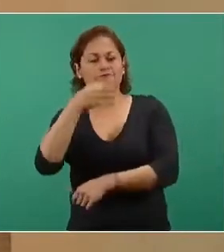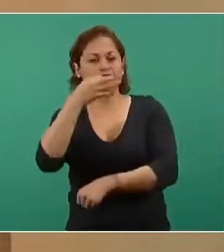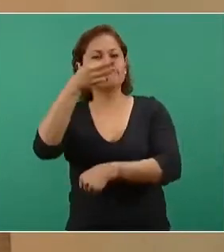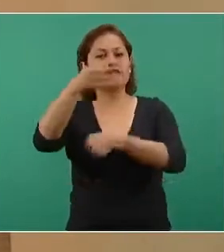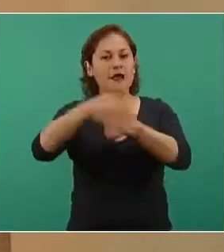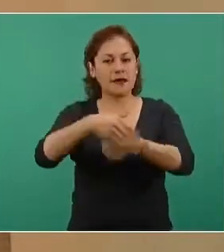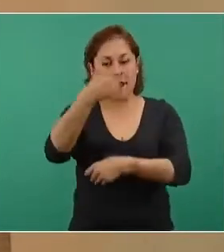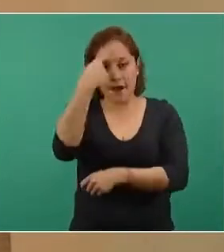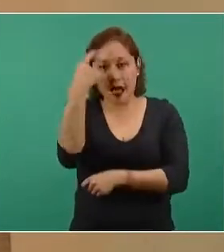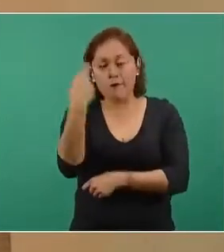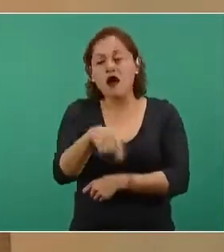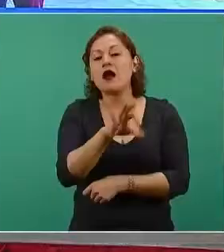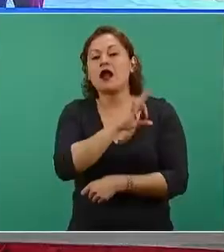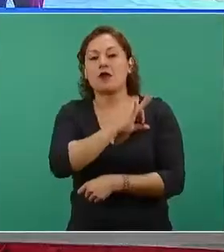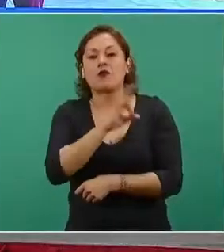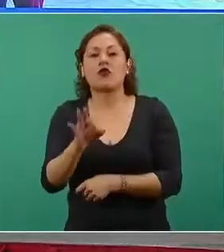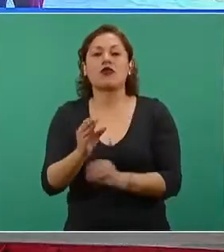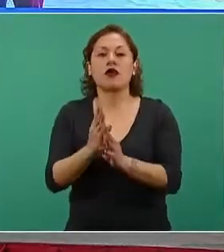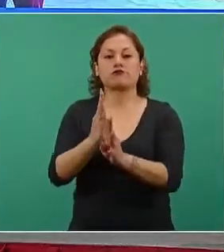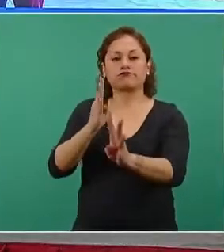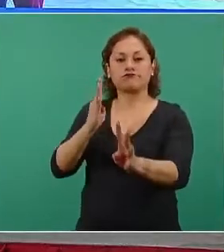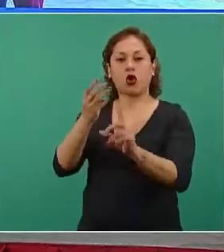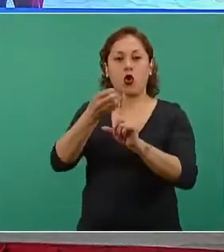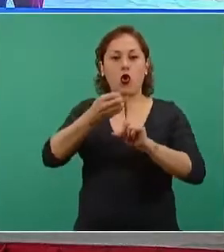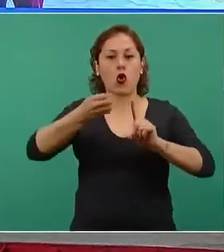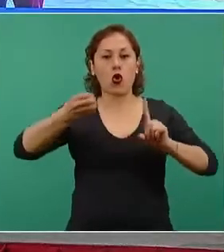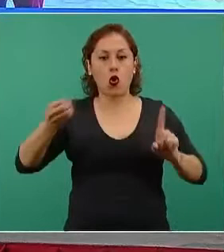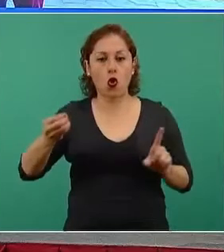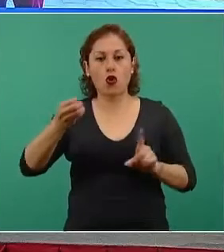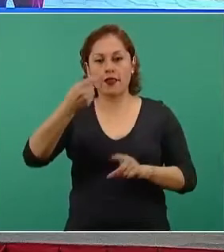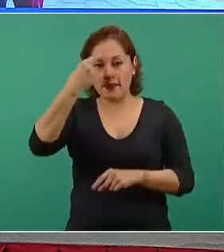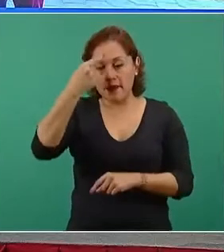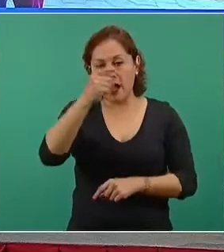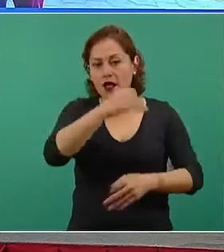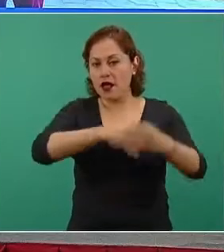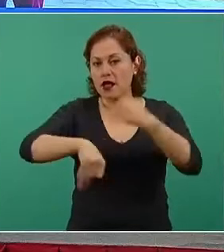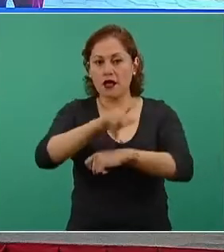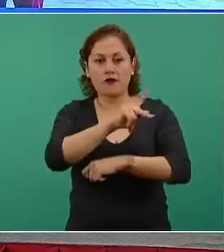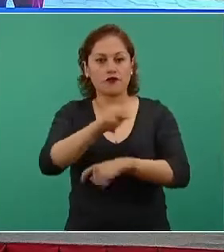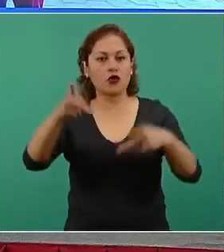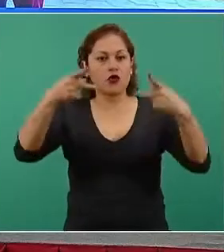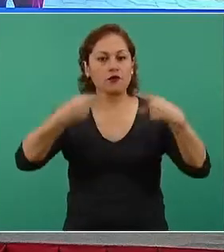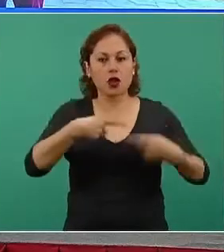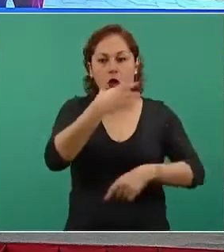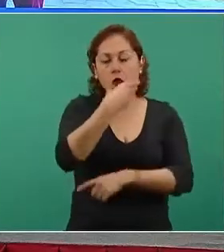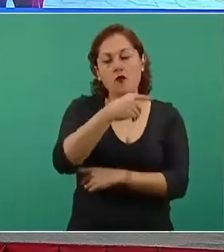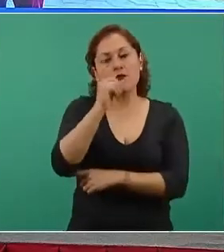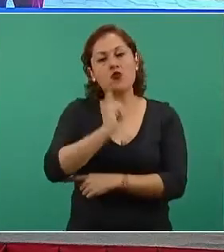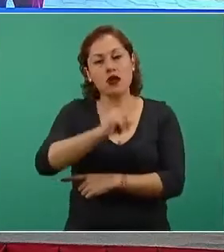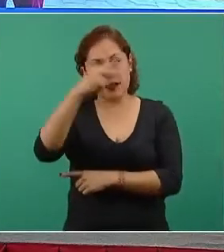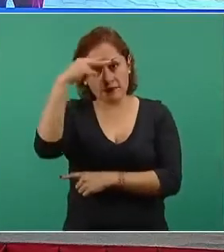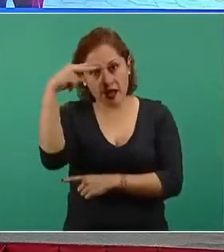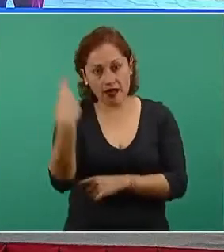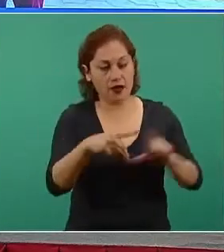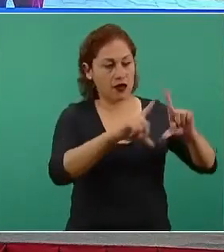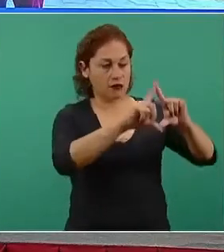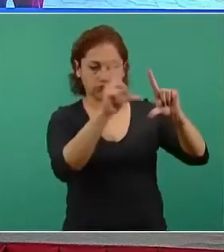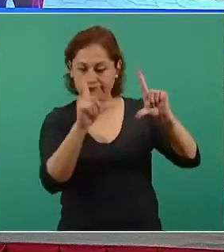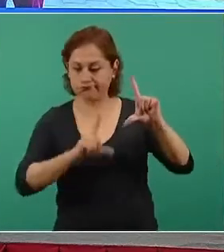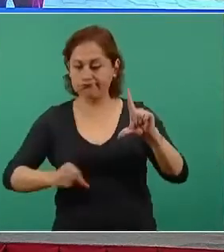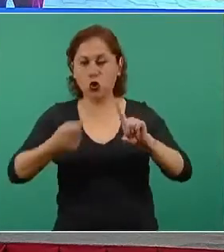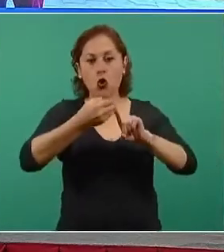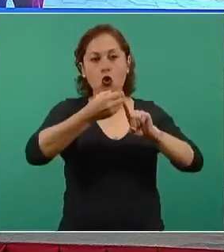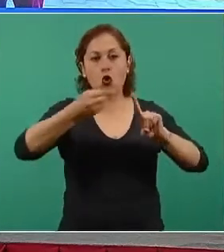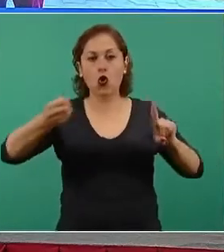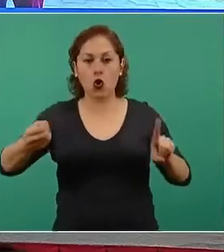para que todos los mexicanos y mexicanas que estamos contemplados en esta estrategia de vacunación, pues seamos debidamente vacunados, ¿no? Esto